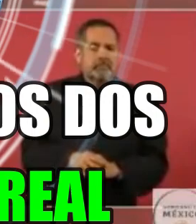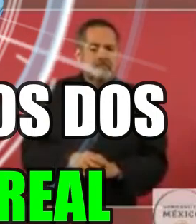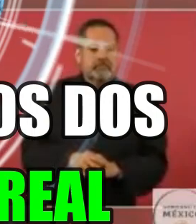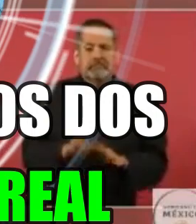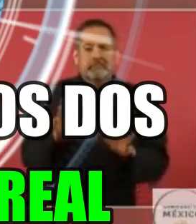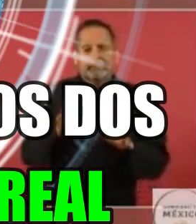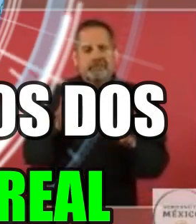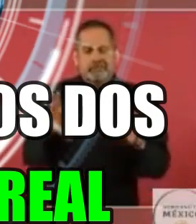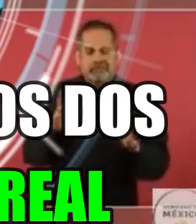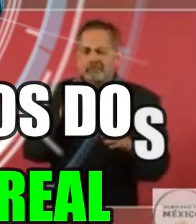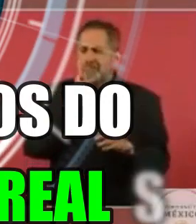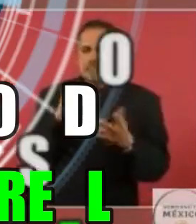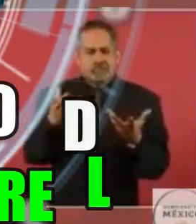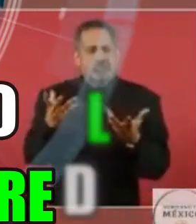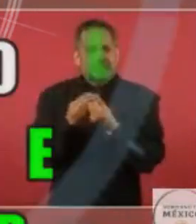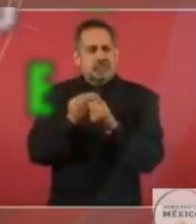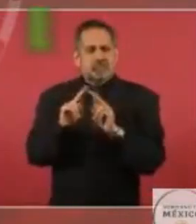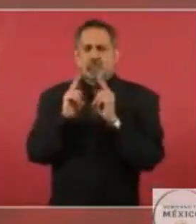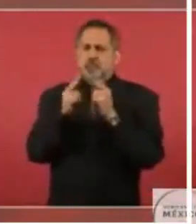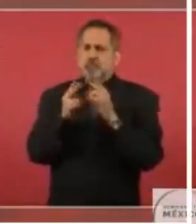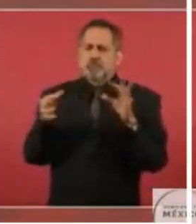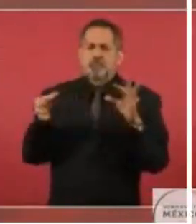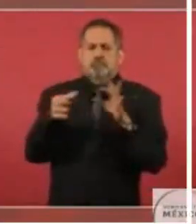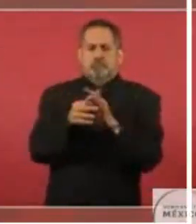hay que buscar la unidad.